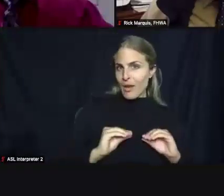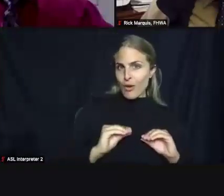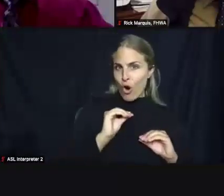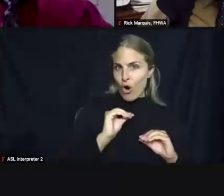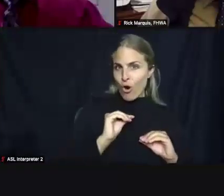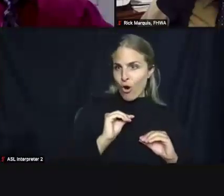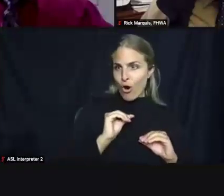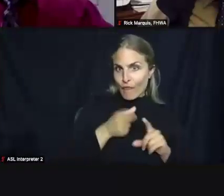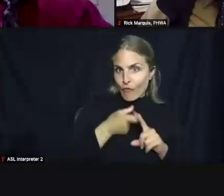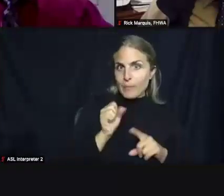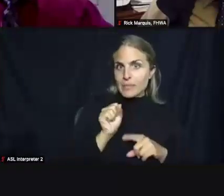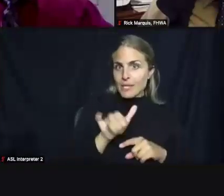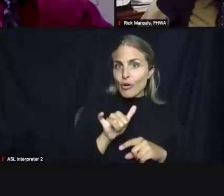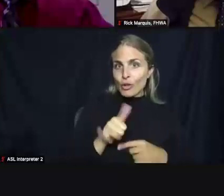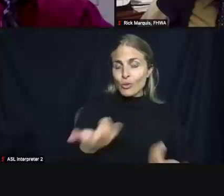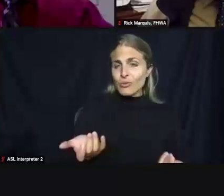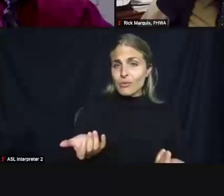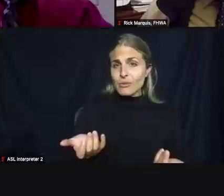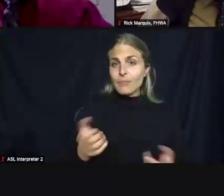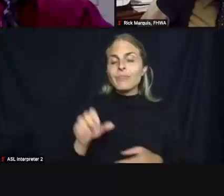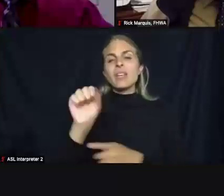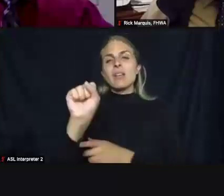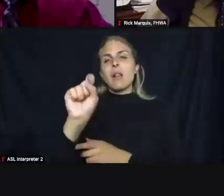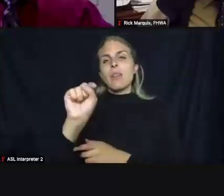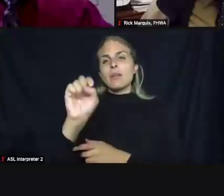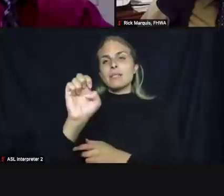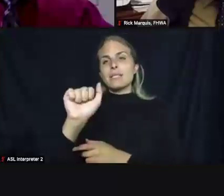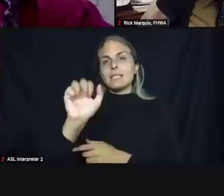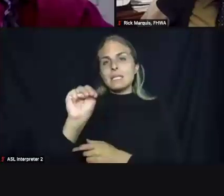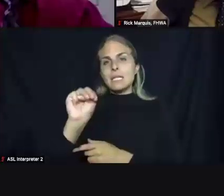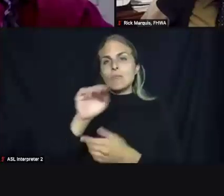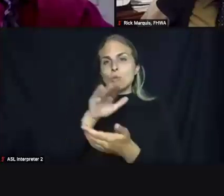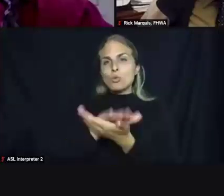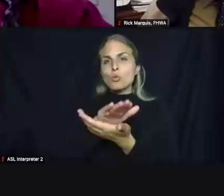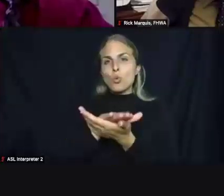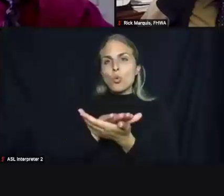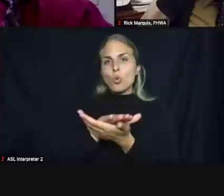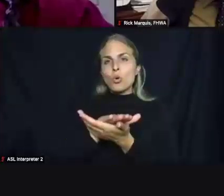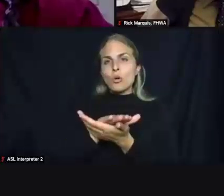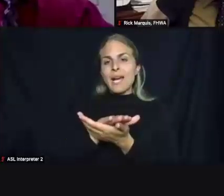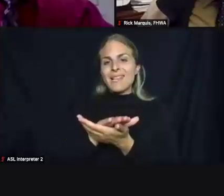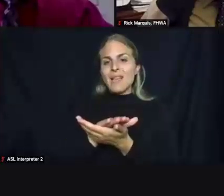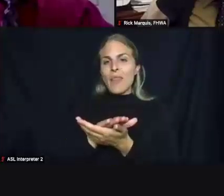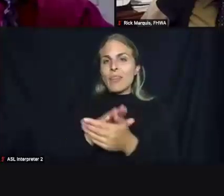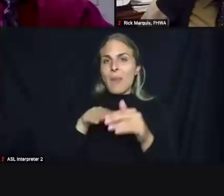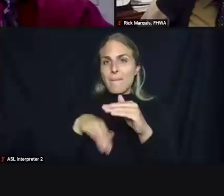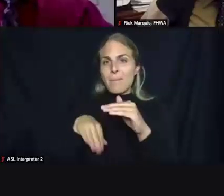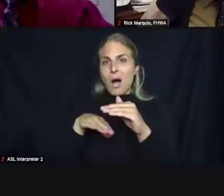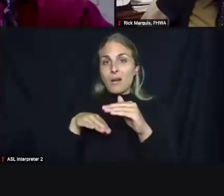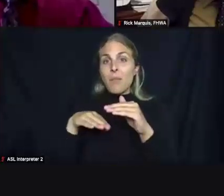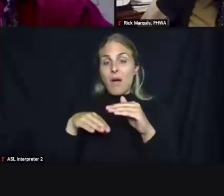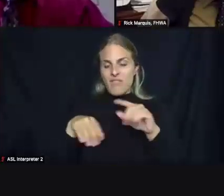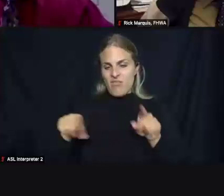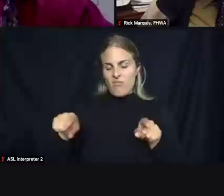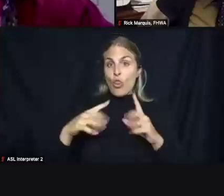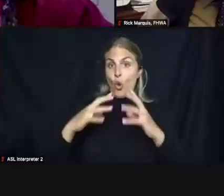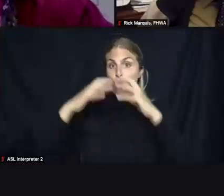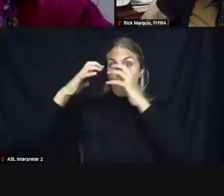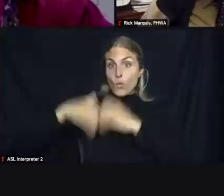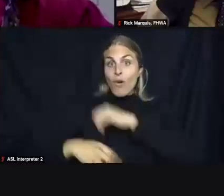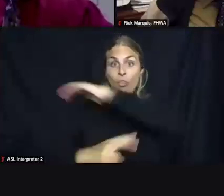y pocos son de las ciudad de Syracuse. La escuela STEAM, que está en la base de la construcción donde